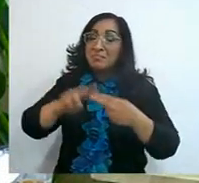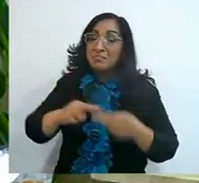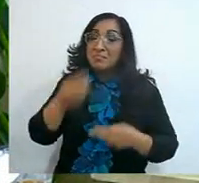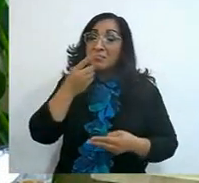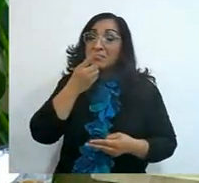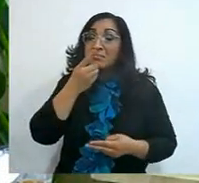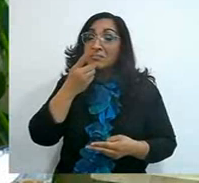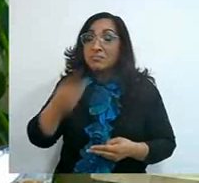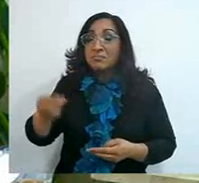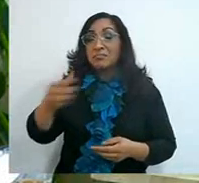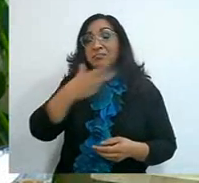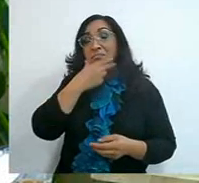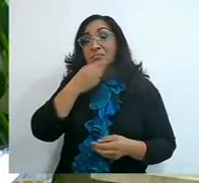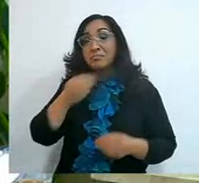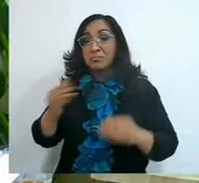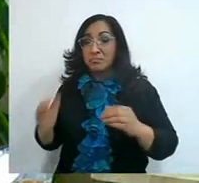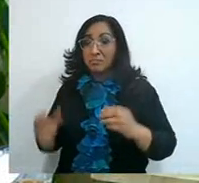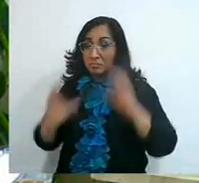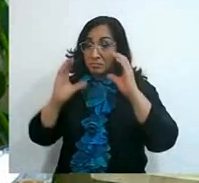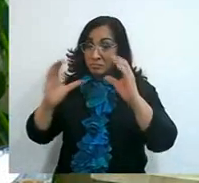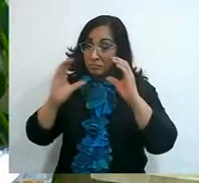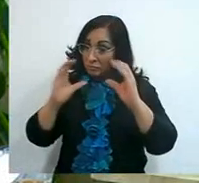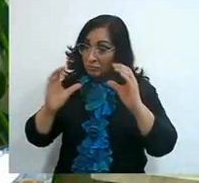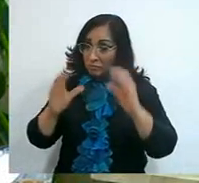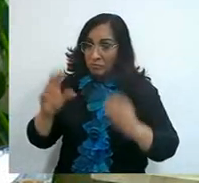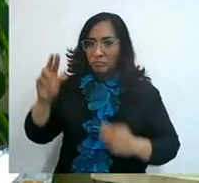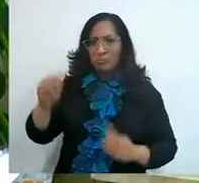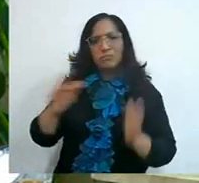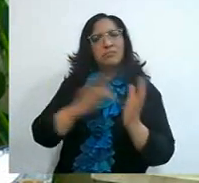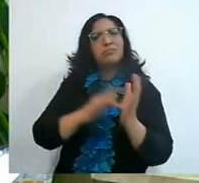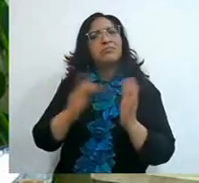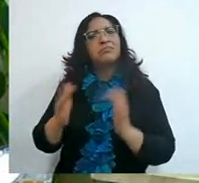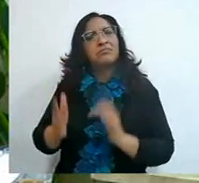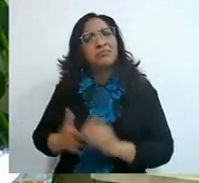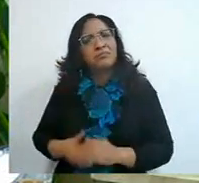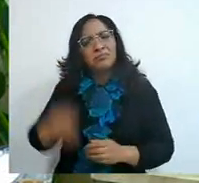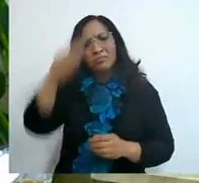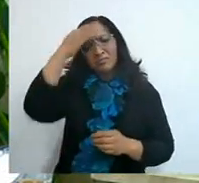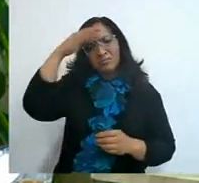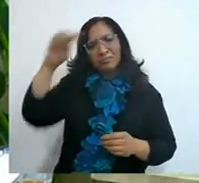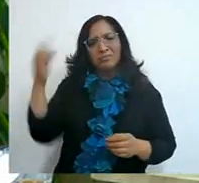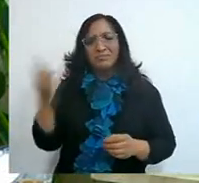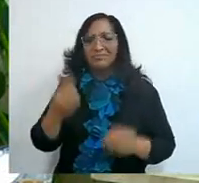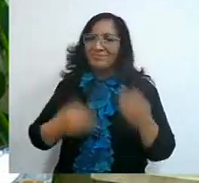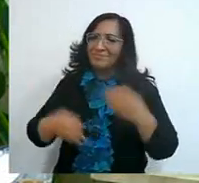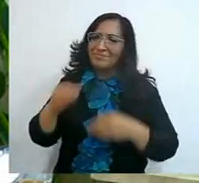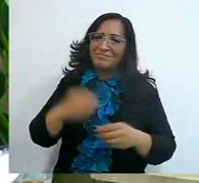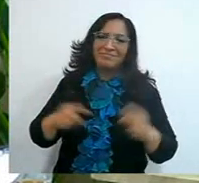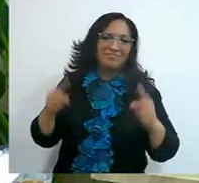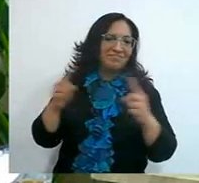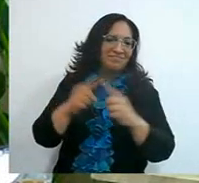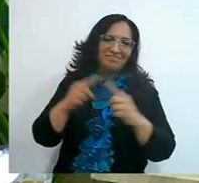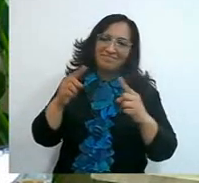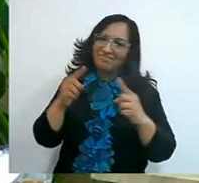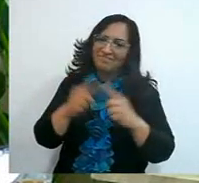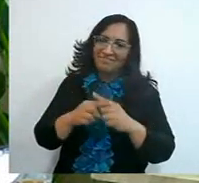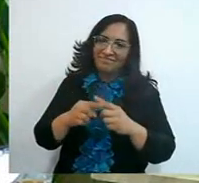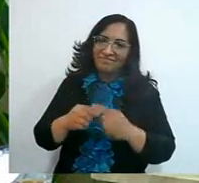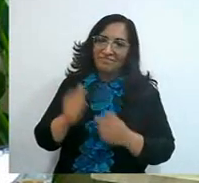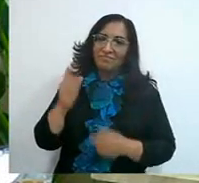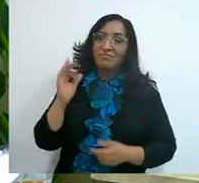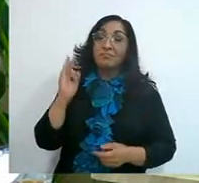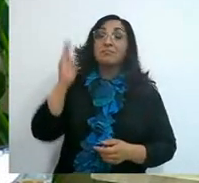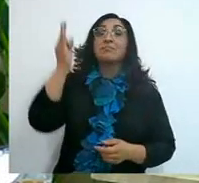ya no es Jesucristo, ahora es el hombre. ¿Y sabe qué? Toda la iglesia